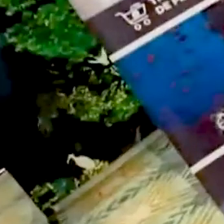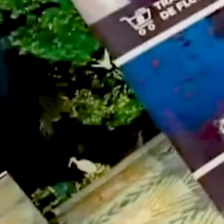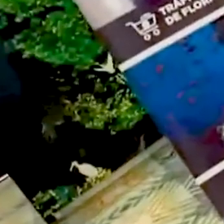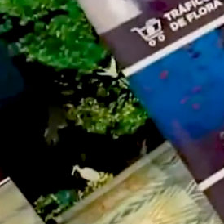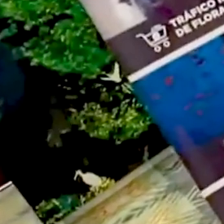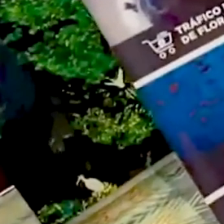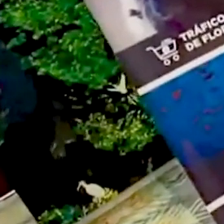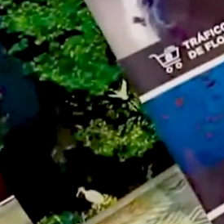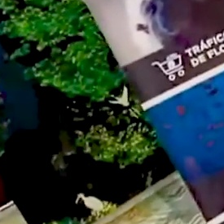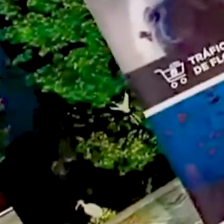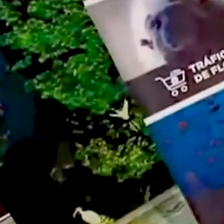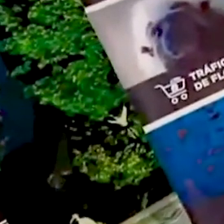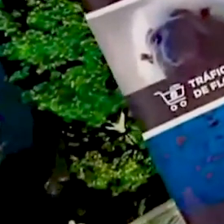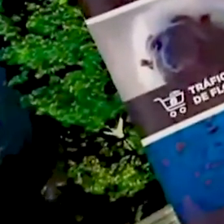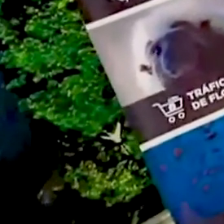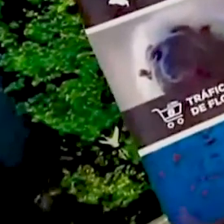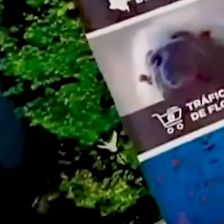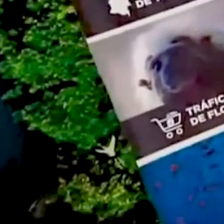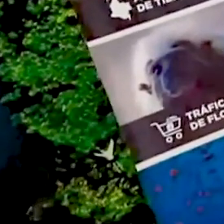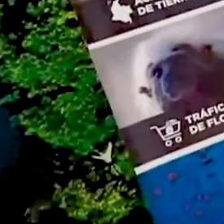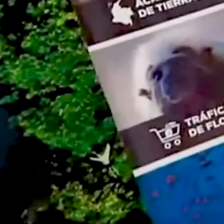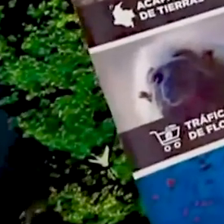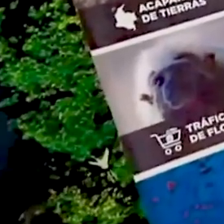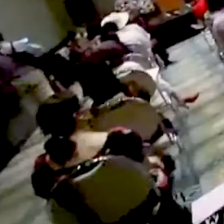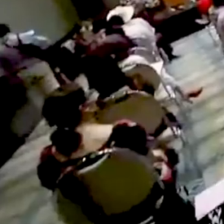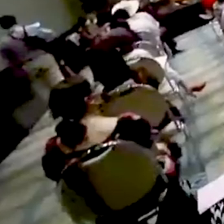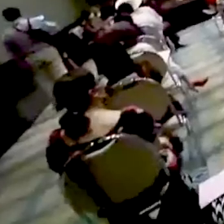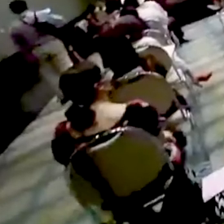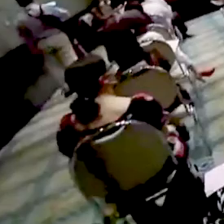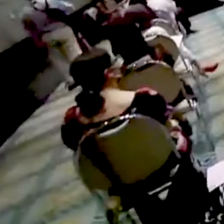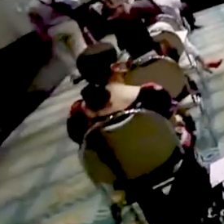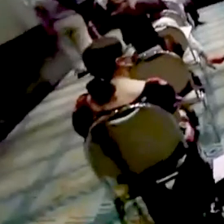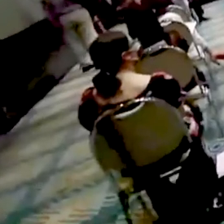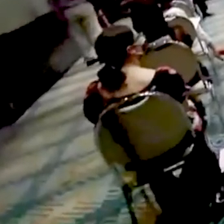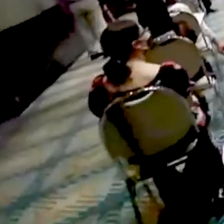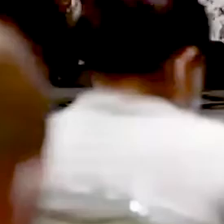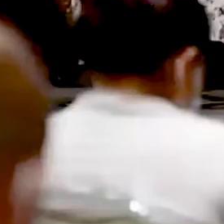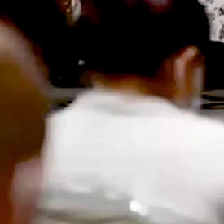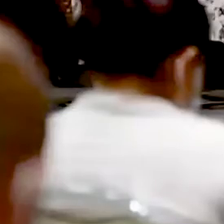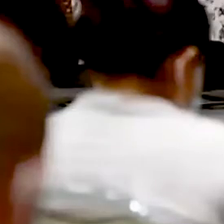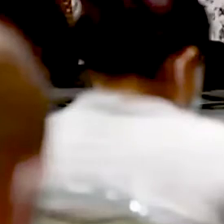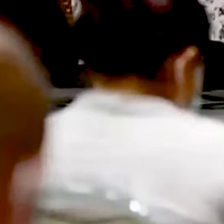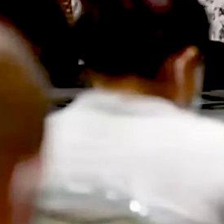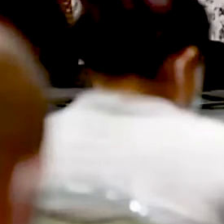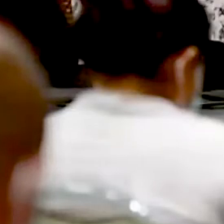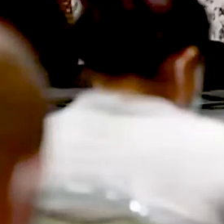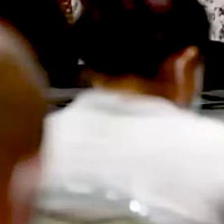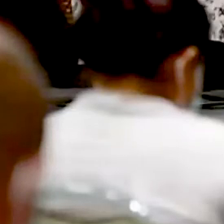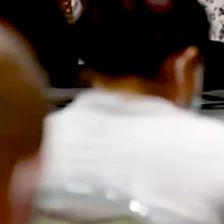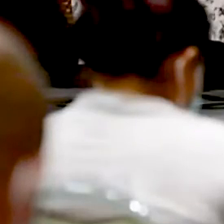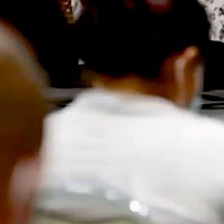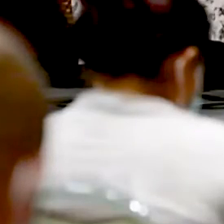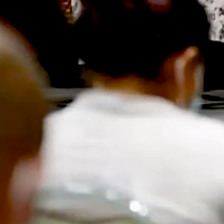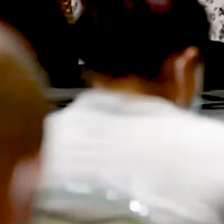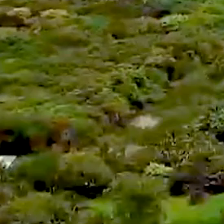autoridades nacionales y territoriales a tomar medidas frente a esta problemática. Autoridades a las que también instó a poner especial